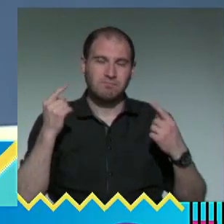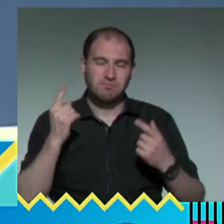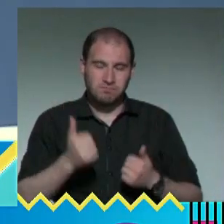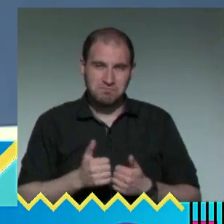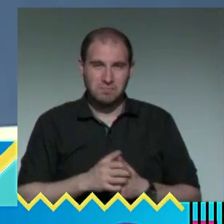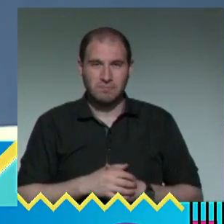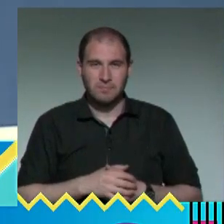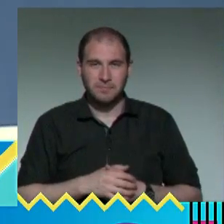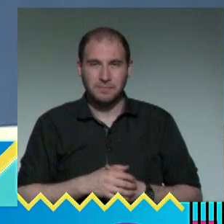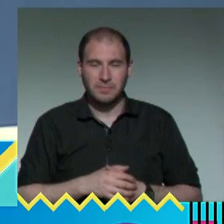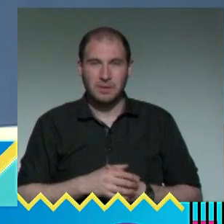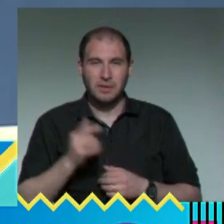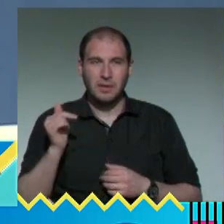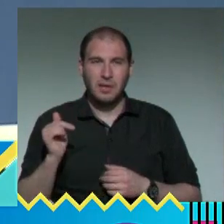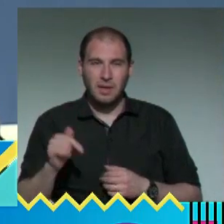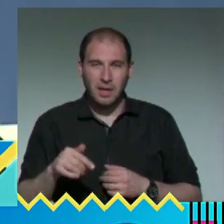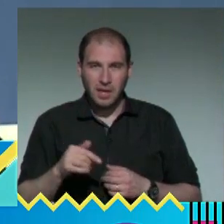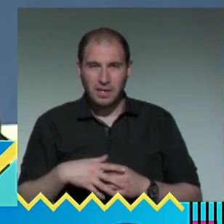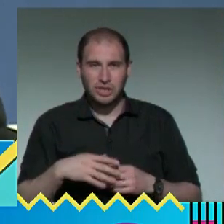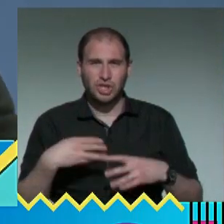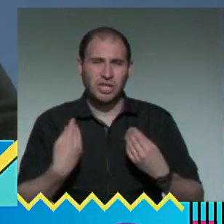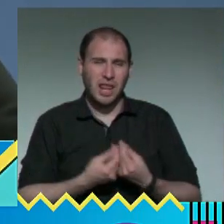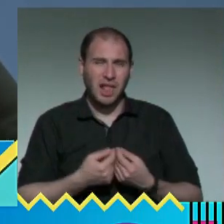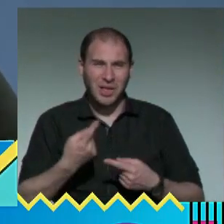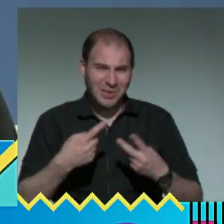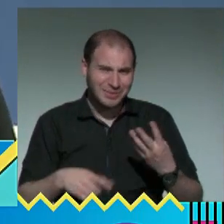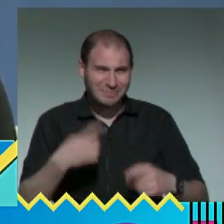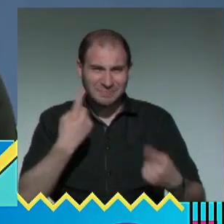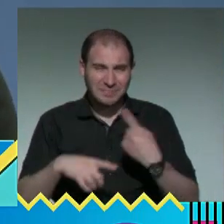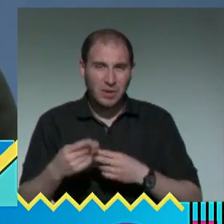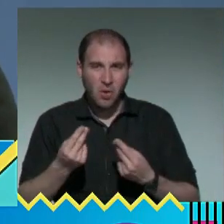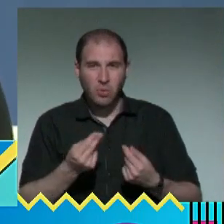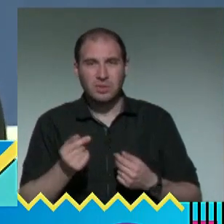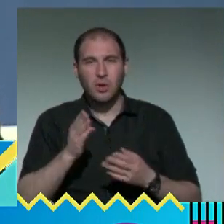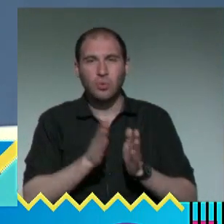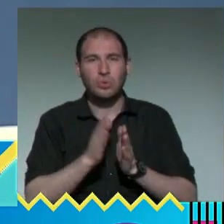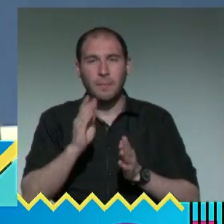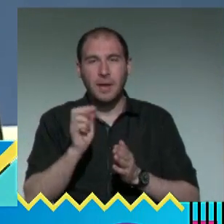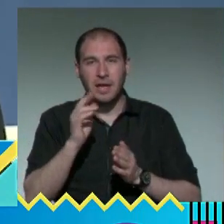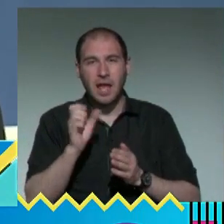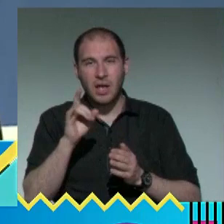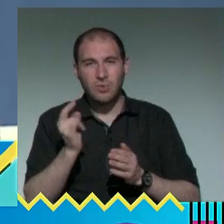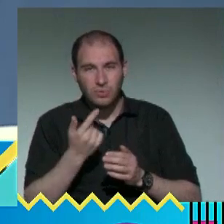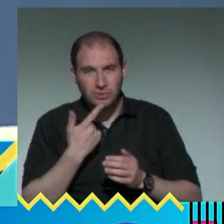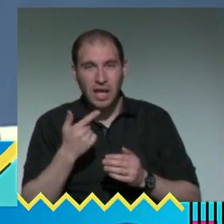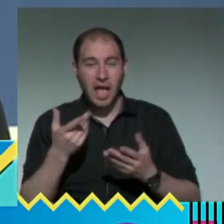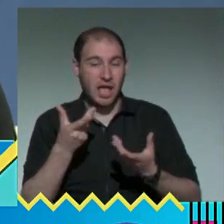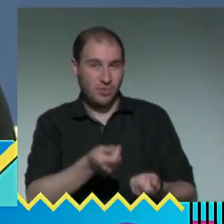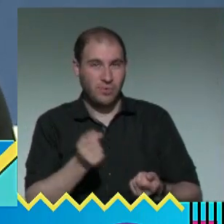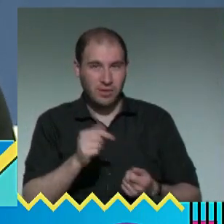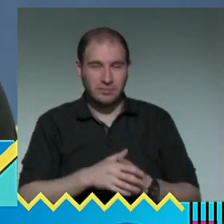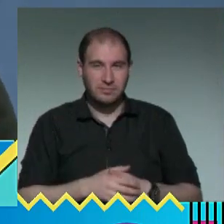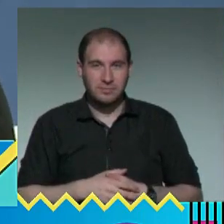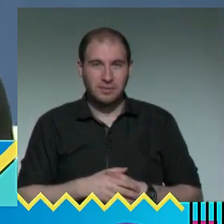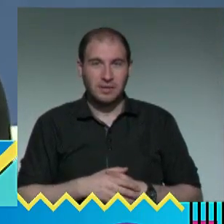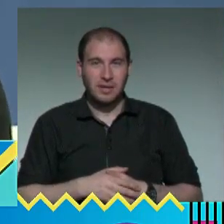hay un gran la cantidad de pedales y cosas que usaban. Estuvimos con Baracus hace poco, que era el asistente de él, y